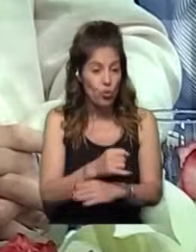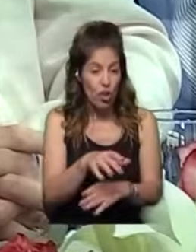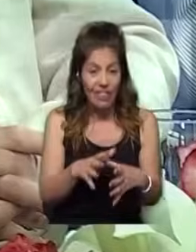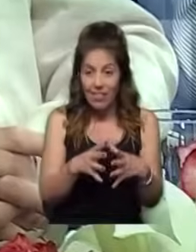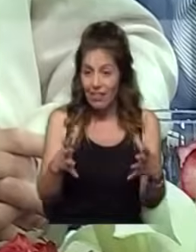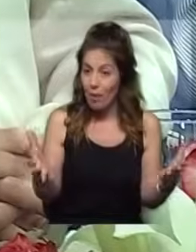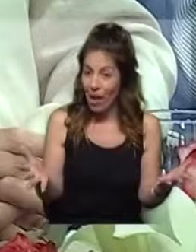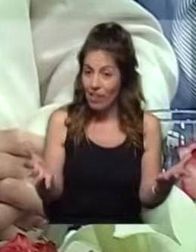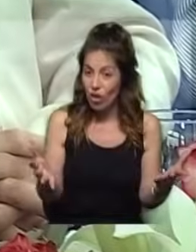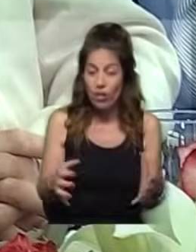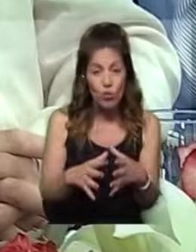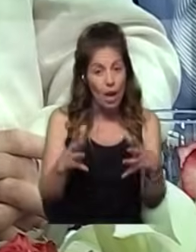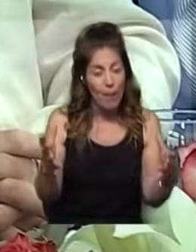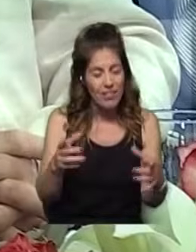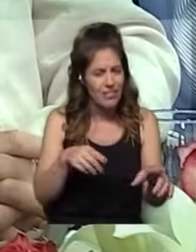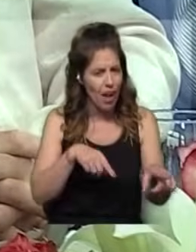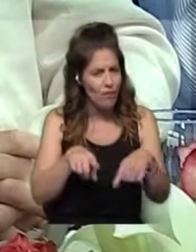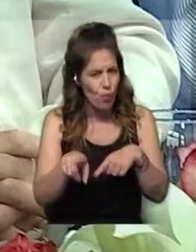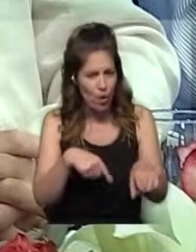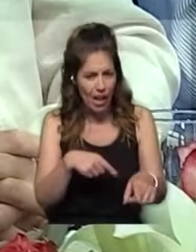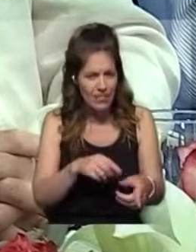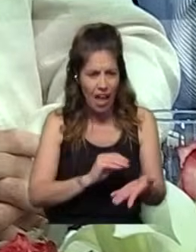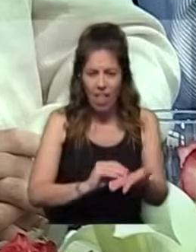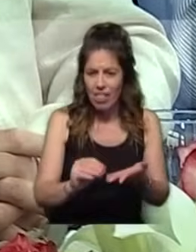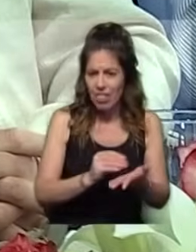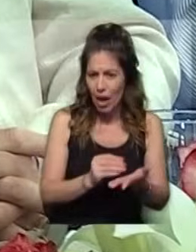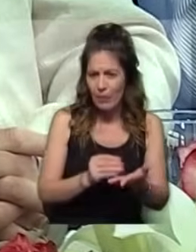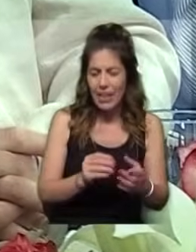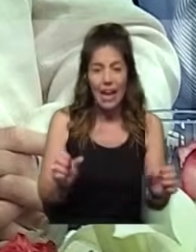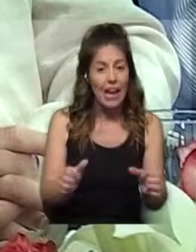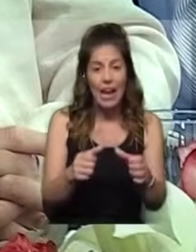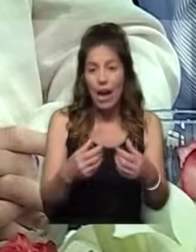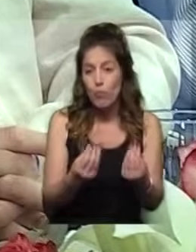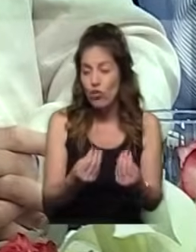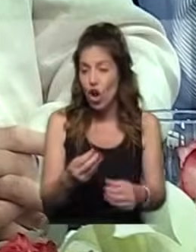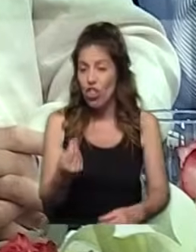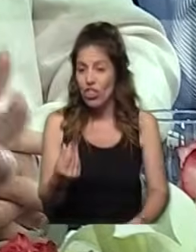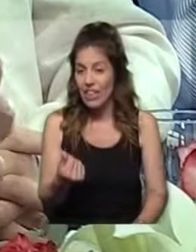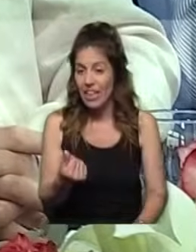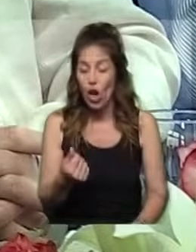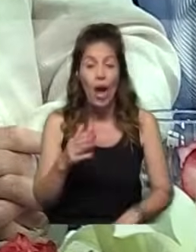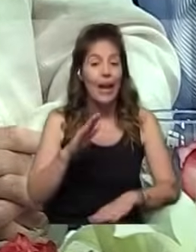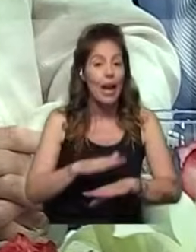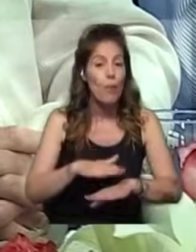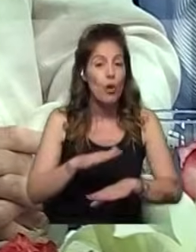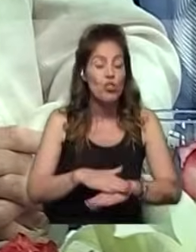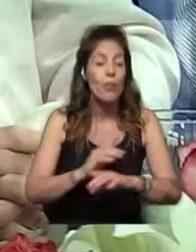que es una inmensa burocracia un inmenso ejecutador de dinero el responsable